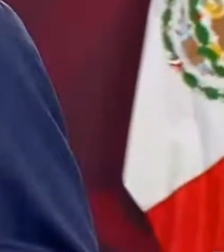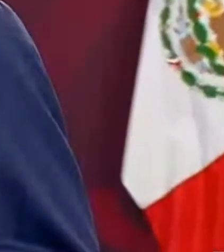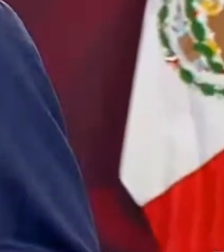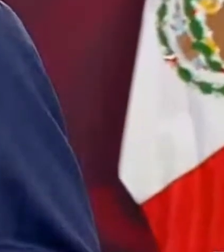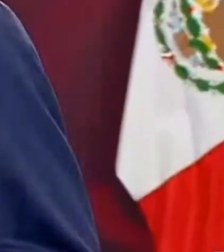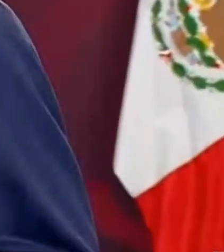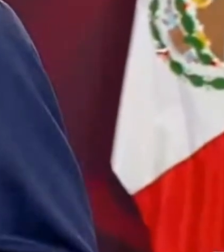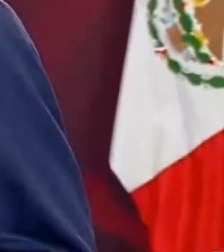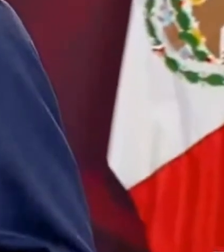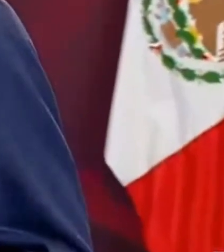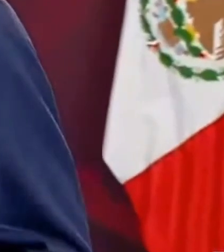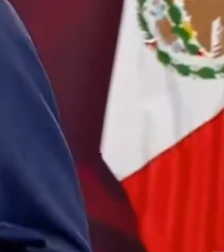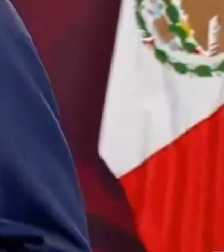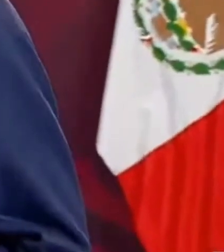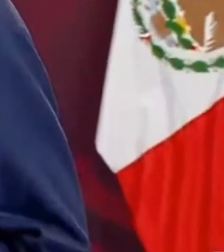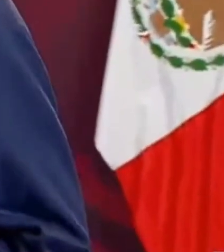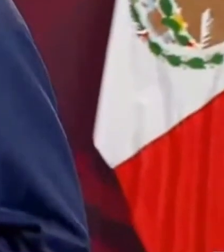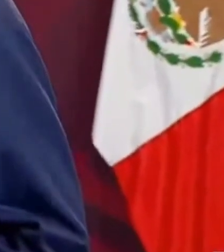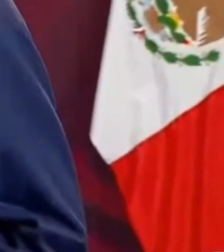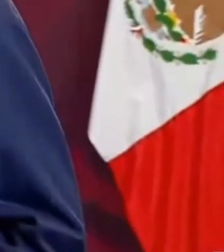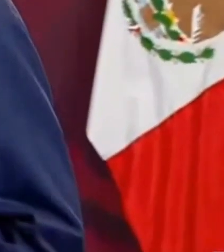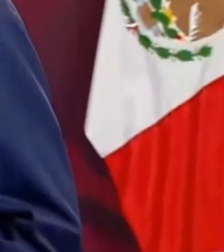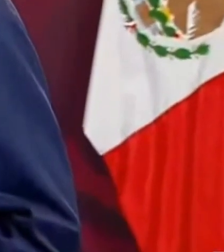en todos los casos,